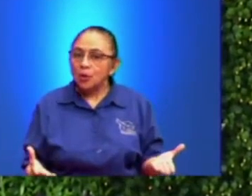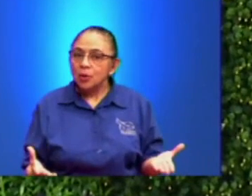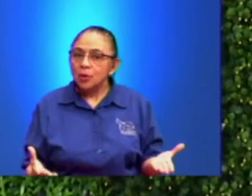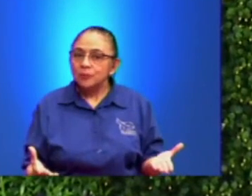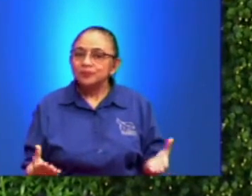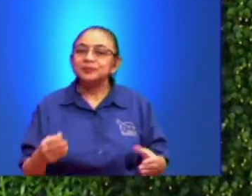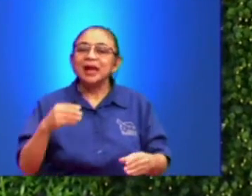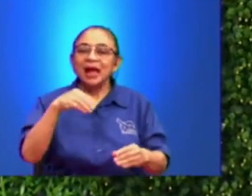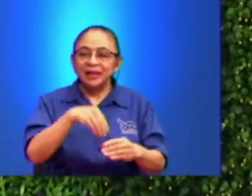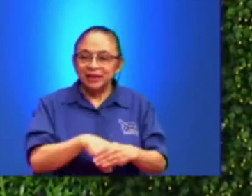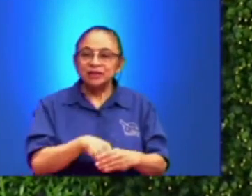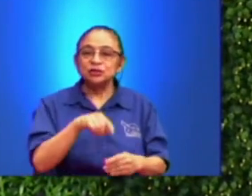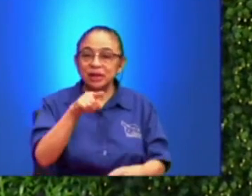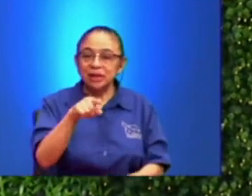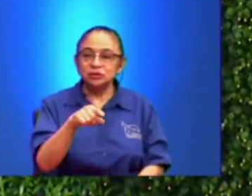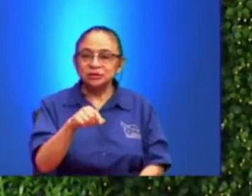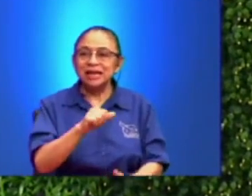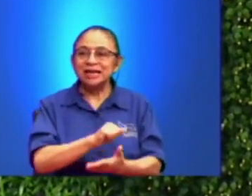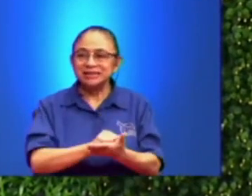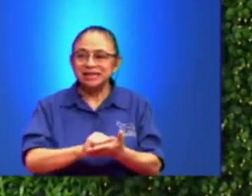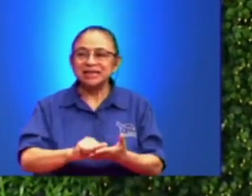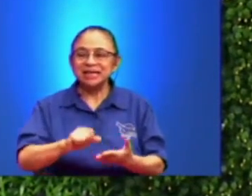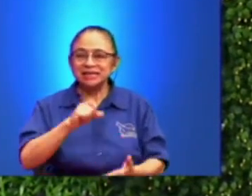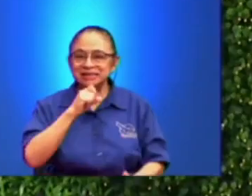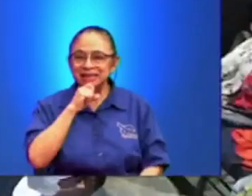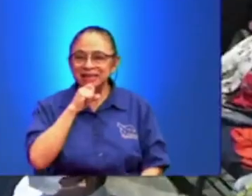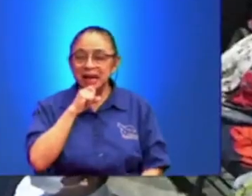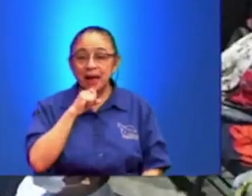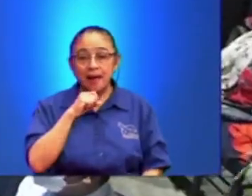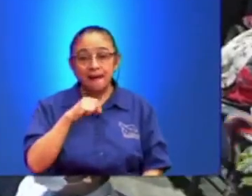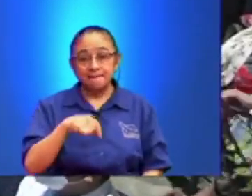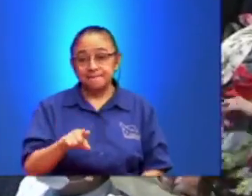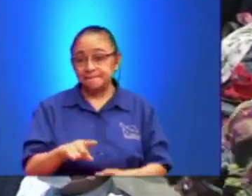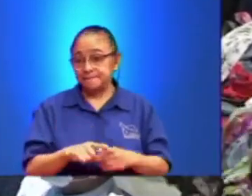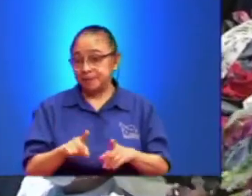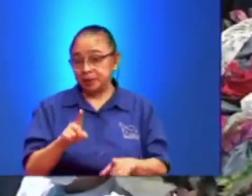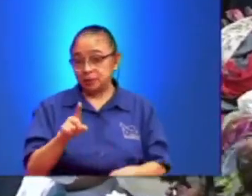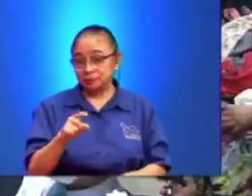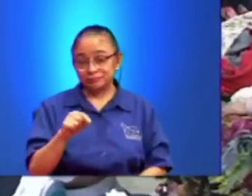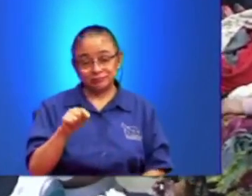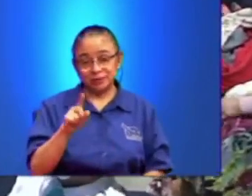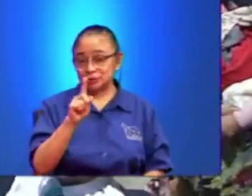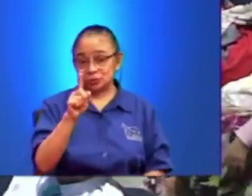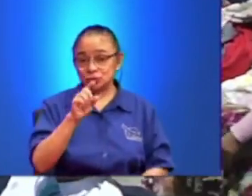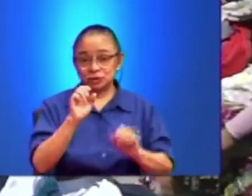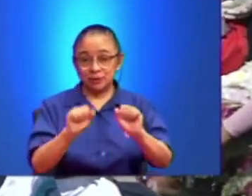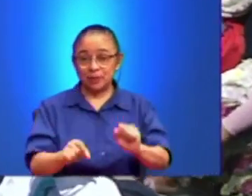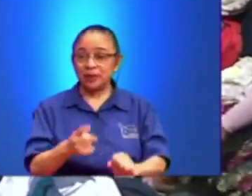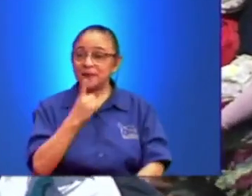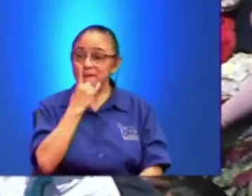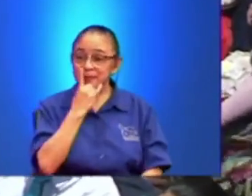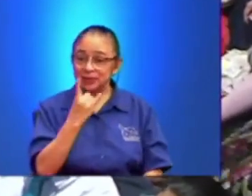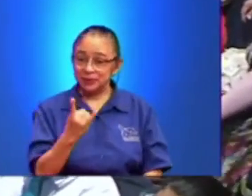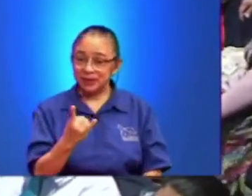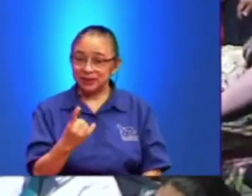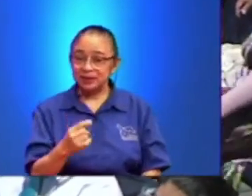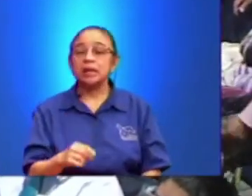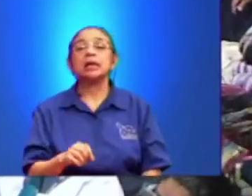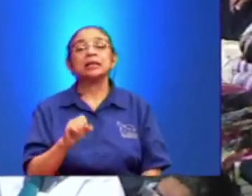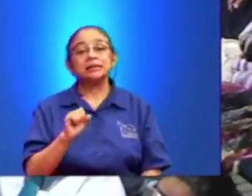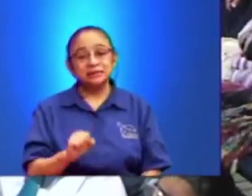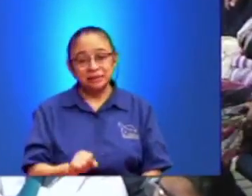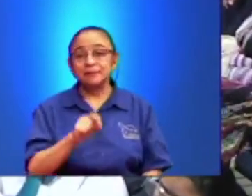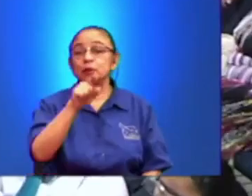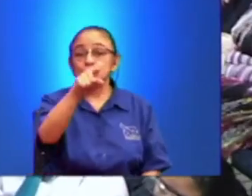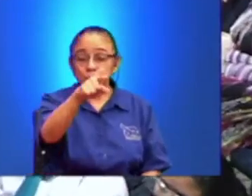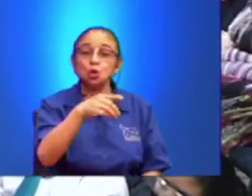dentro de eso está la santa cena pero es imposible hermano yo no puedo perdonar lo que sí pero pero como lo desees